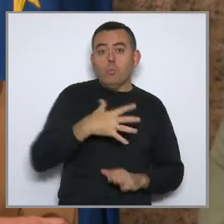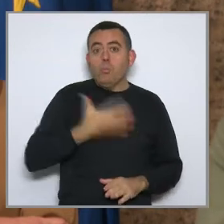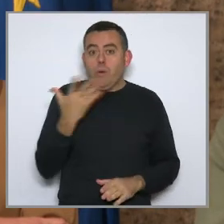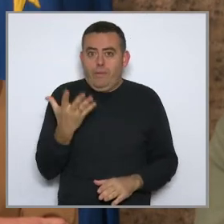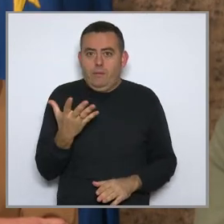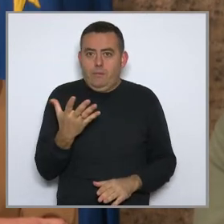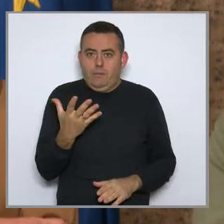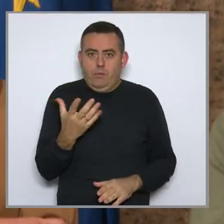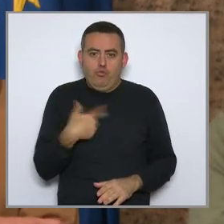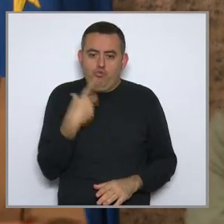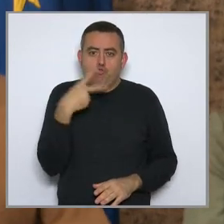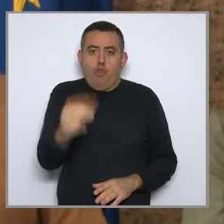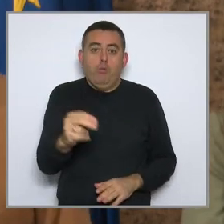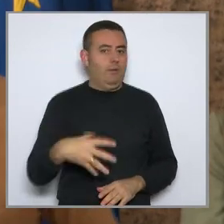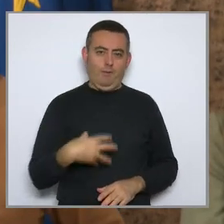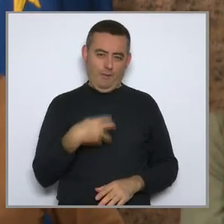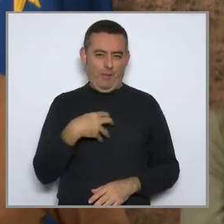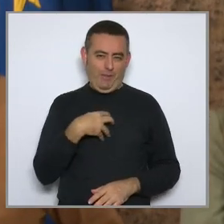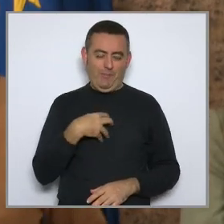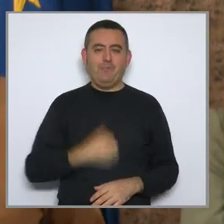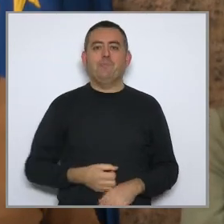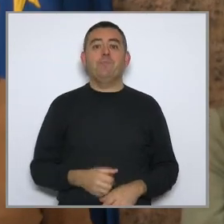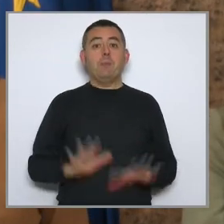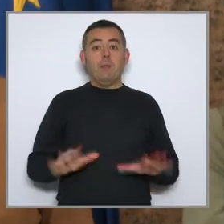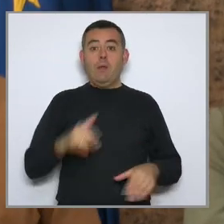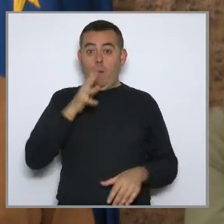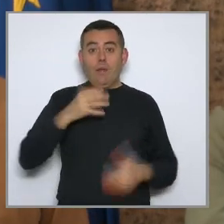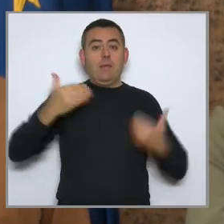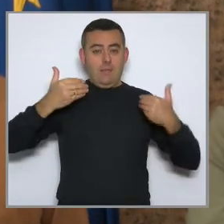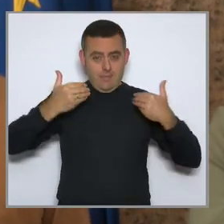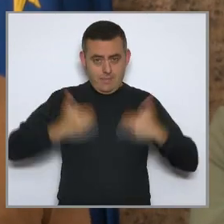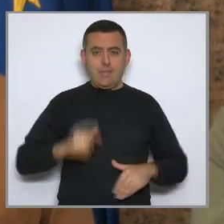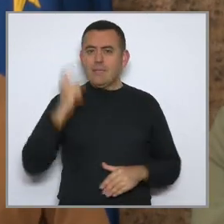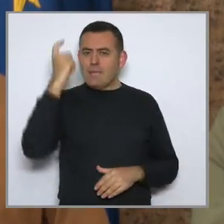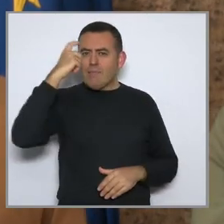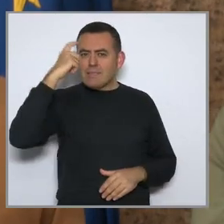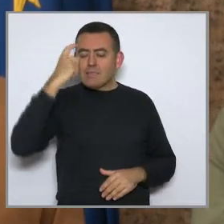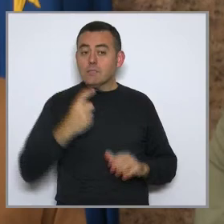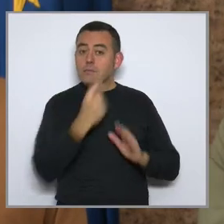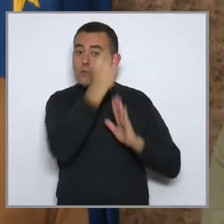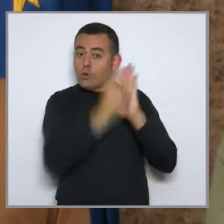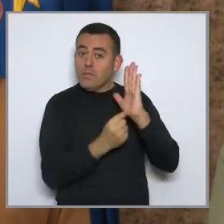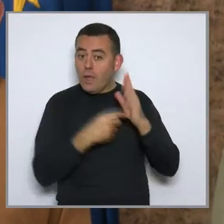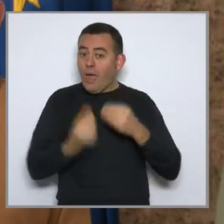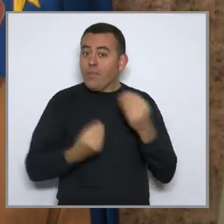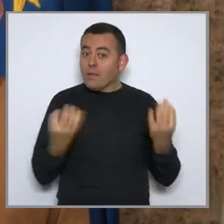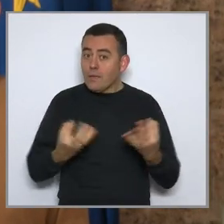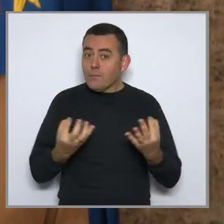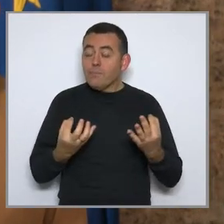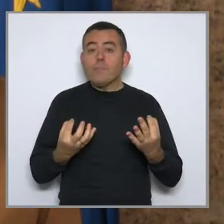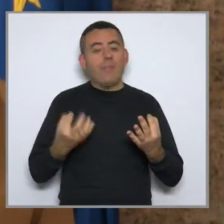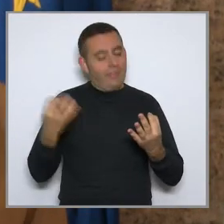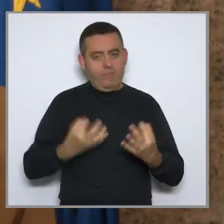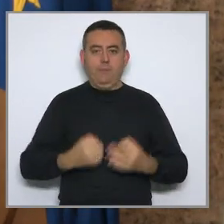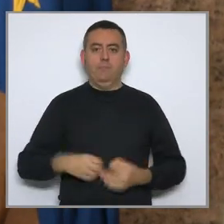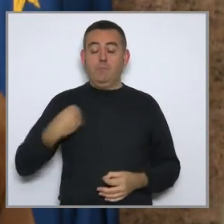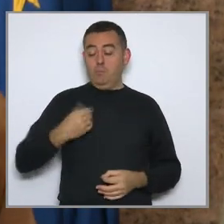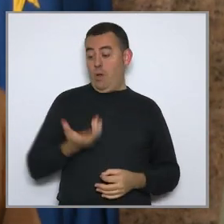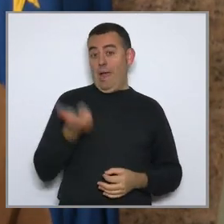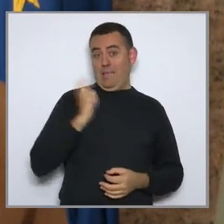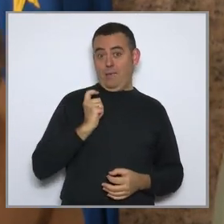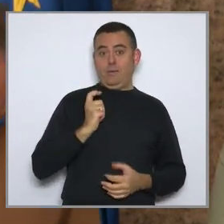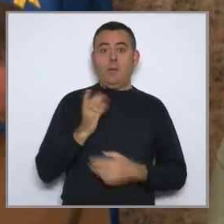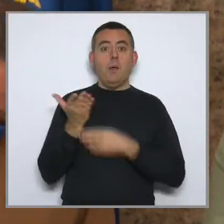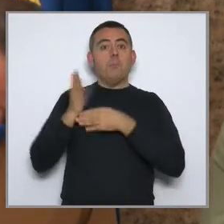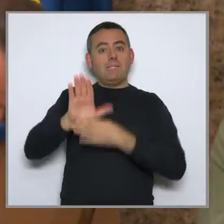que ya sabemos que hay que hacer, lo hagamos. Y hay cuestiones, ayer presentábamos un decálogo que son